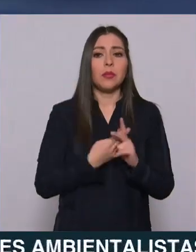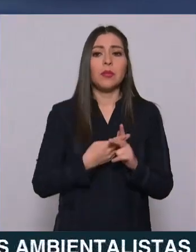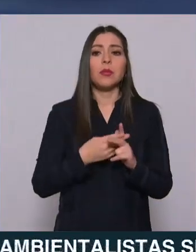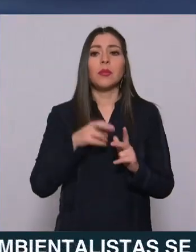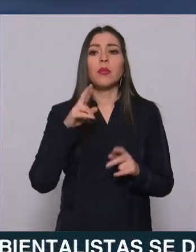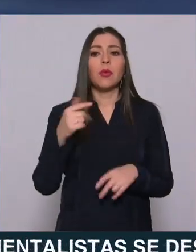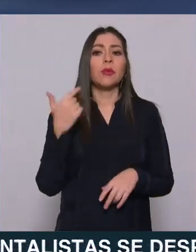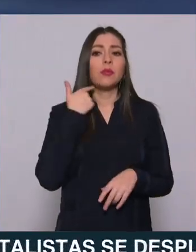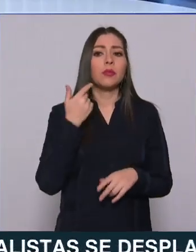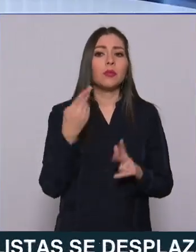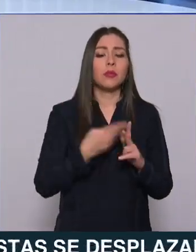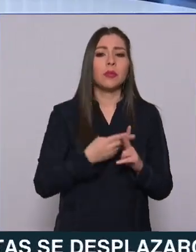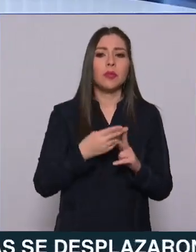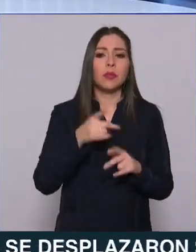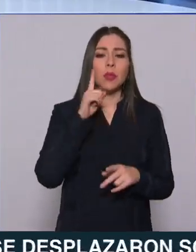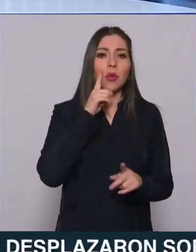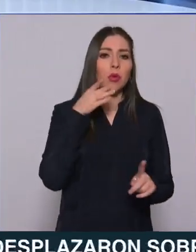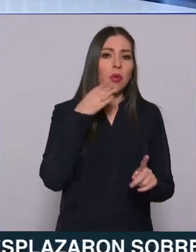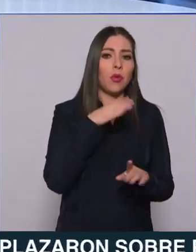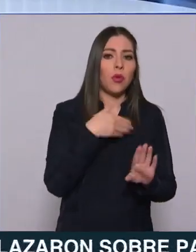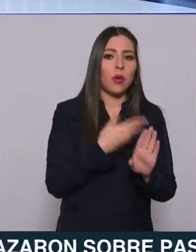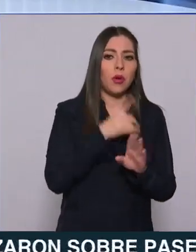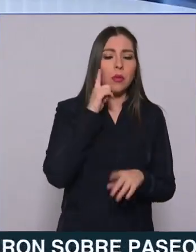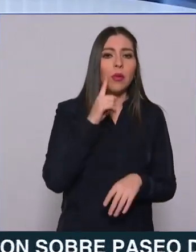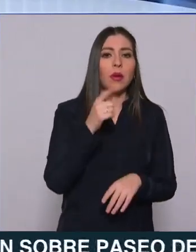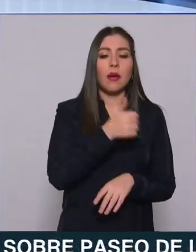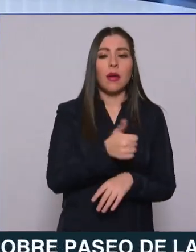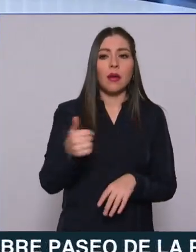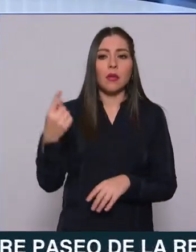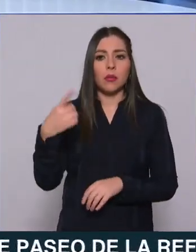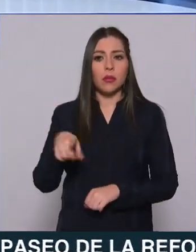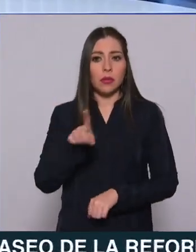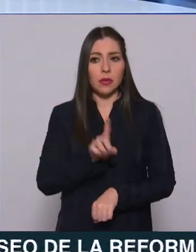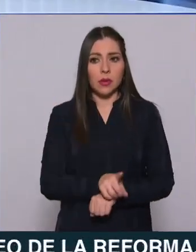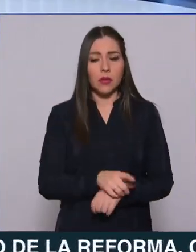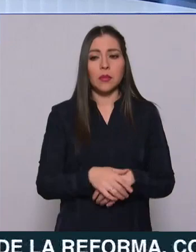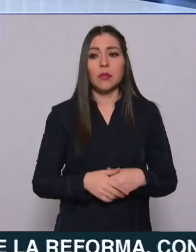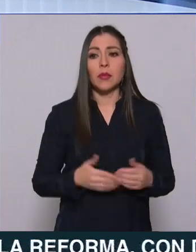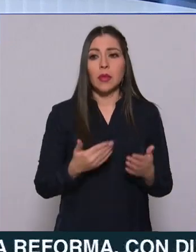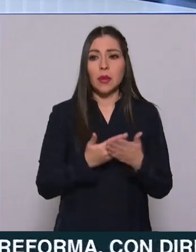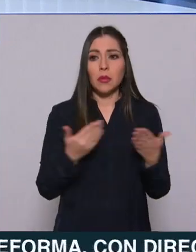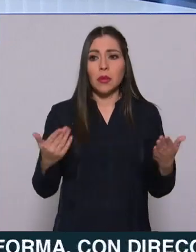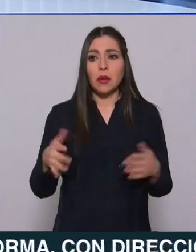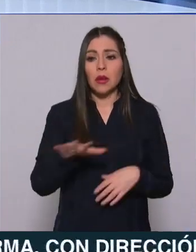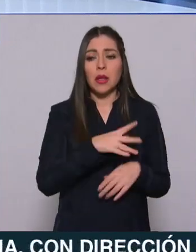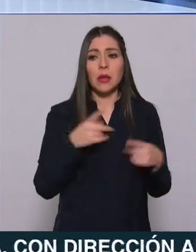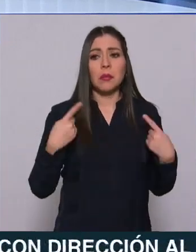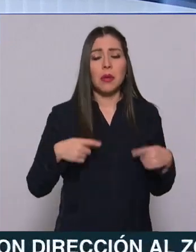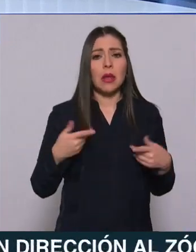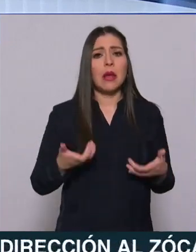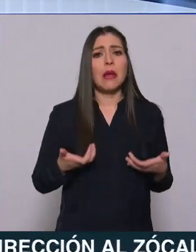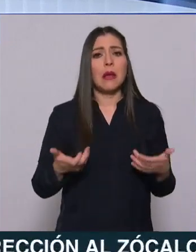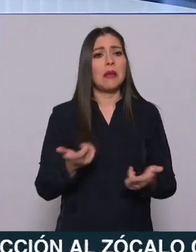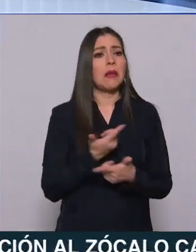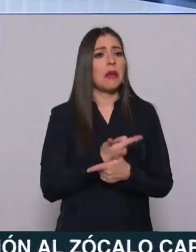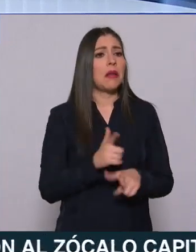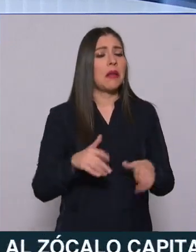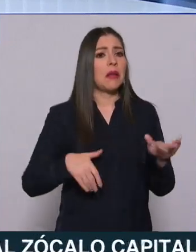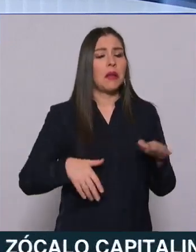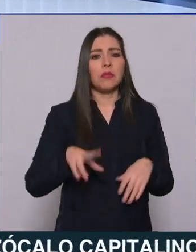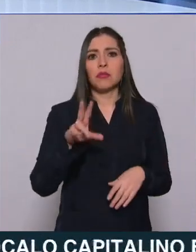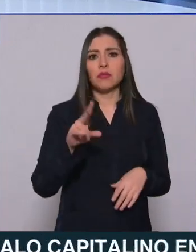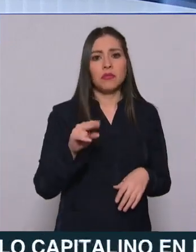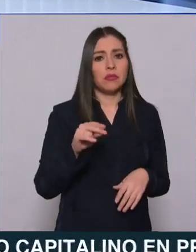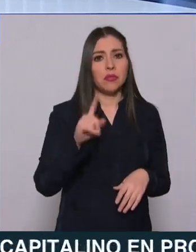día. Vaya. Y eso significa que no estamos libres de transitar en la calle. Y que ninguna está